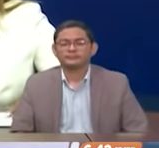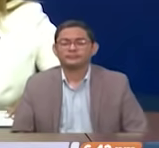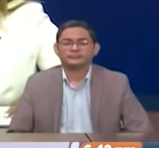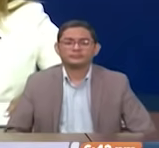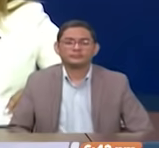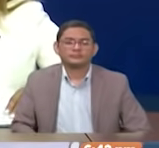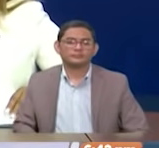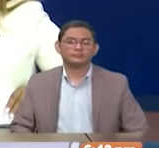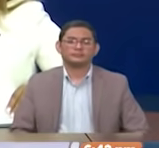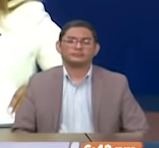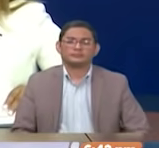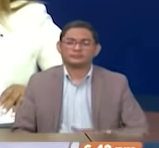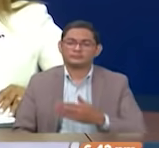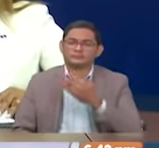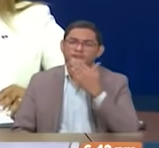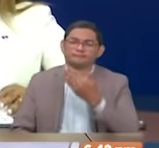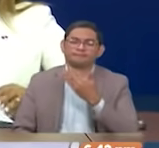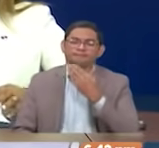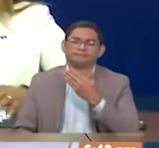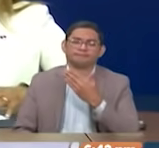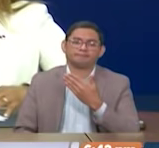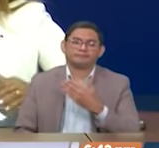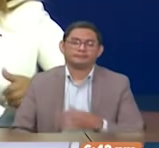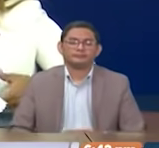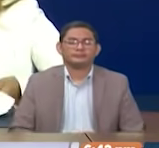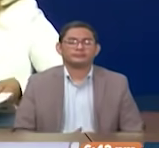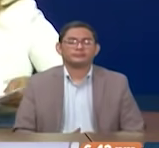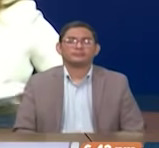informe doctora ruiz